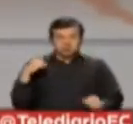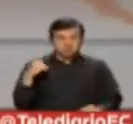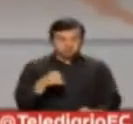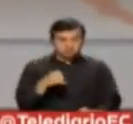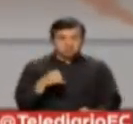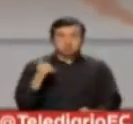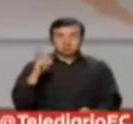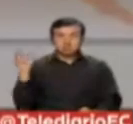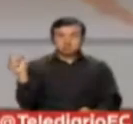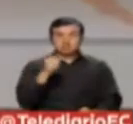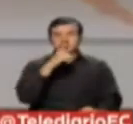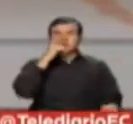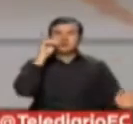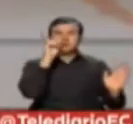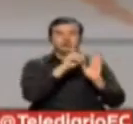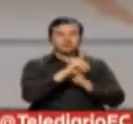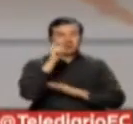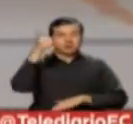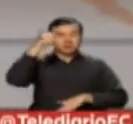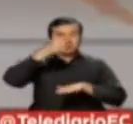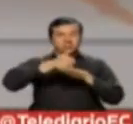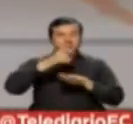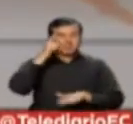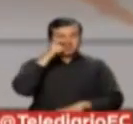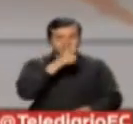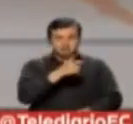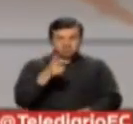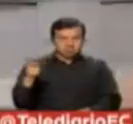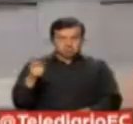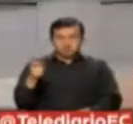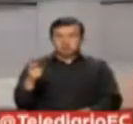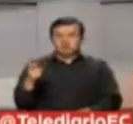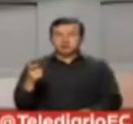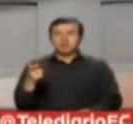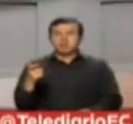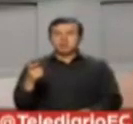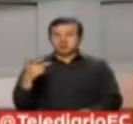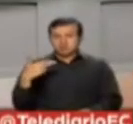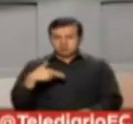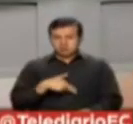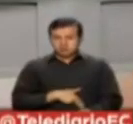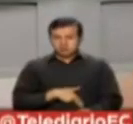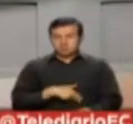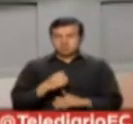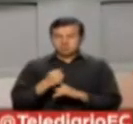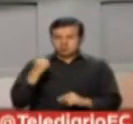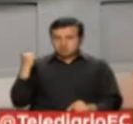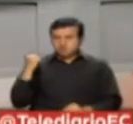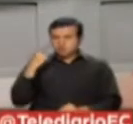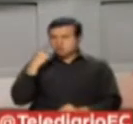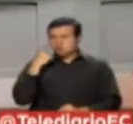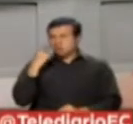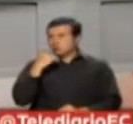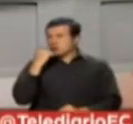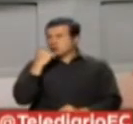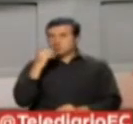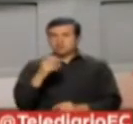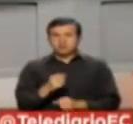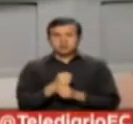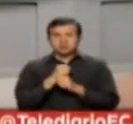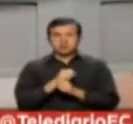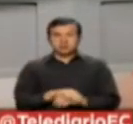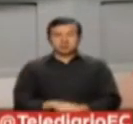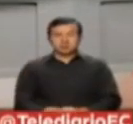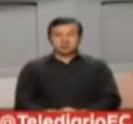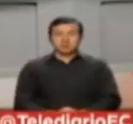tienen que ser denunciados ante las autoridades como tal como dice la biblia y la corte de armas hay una vida de seguridad miren